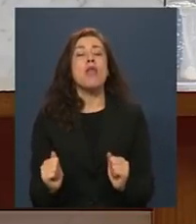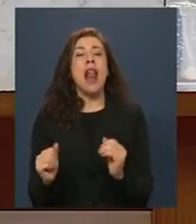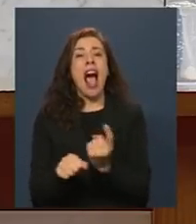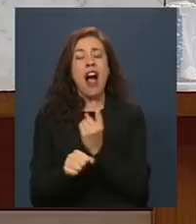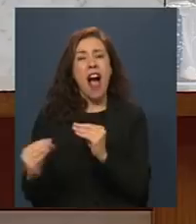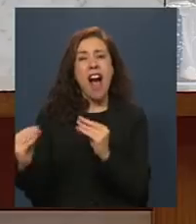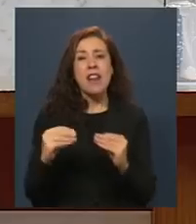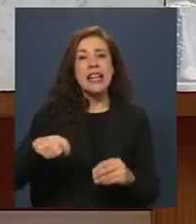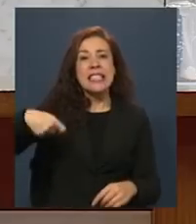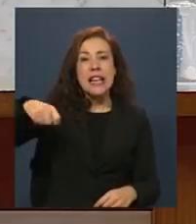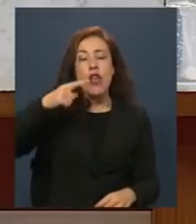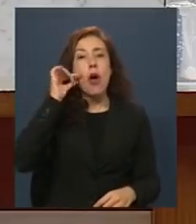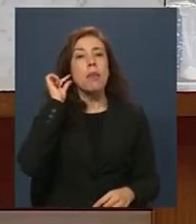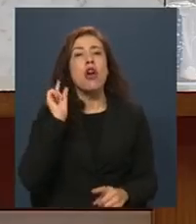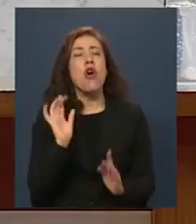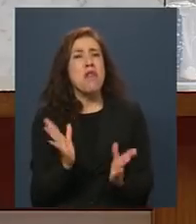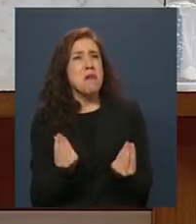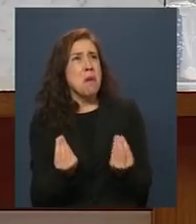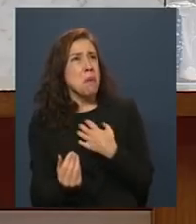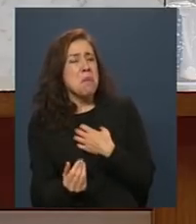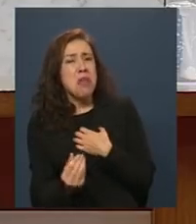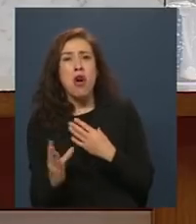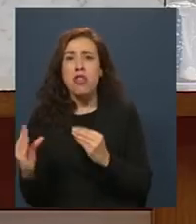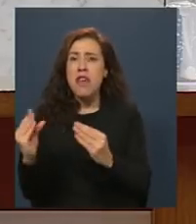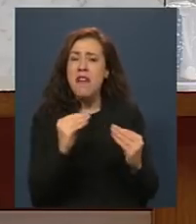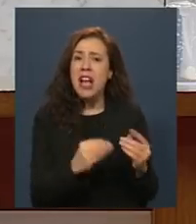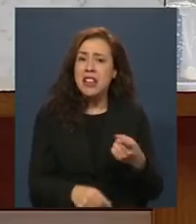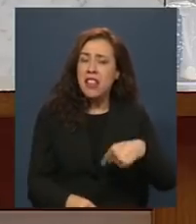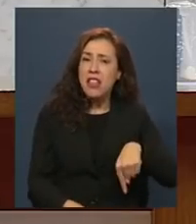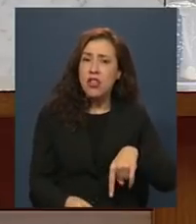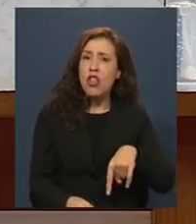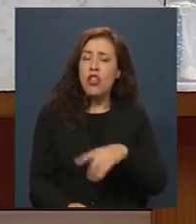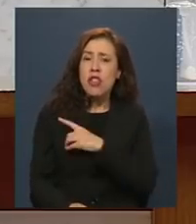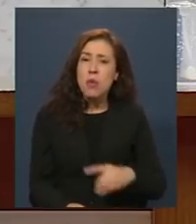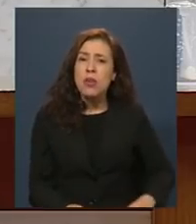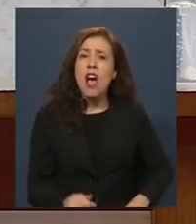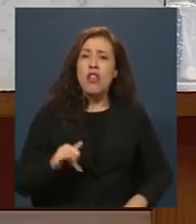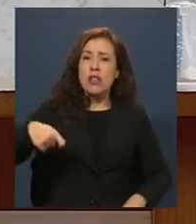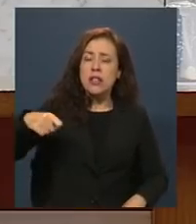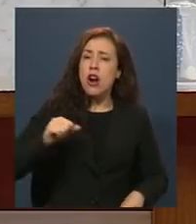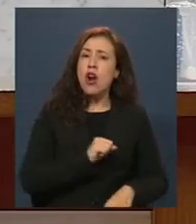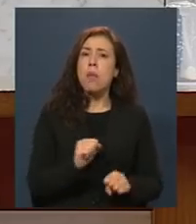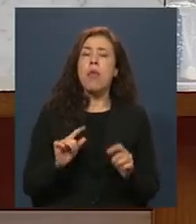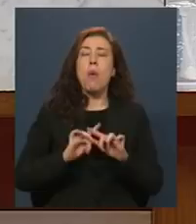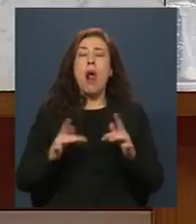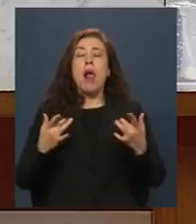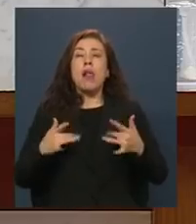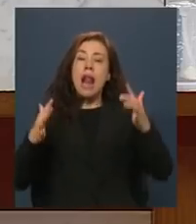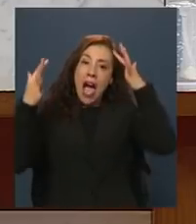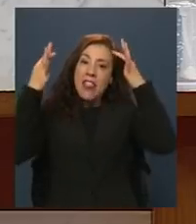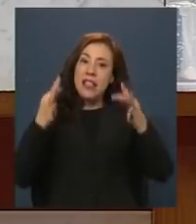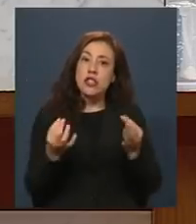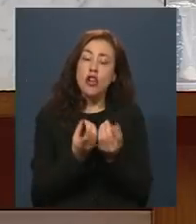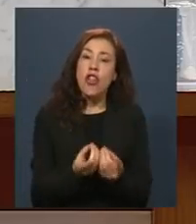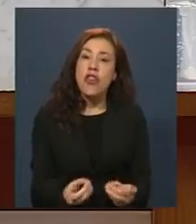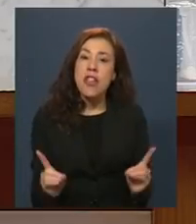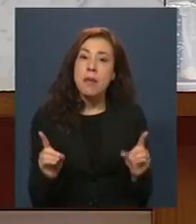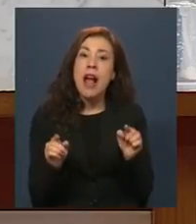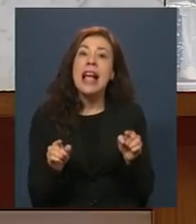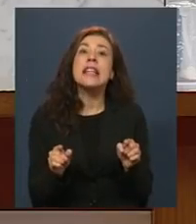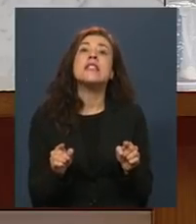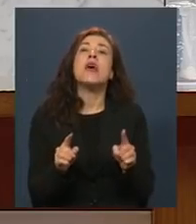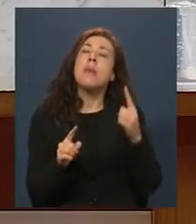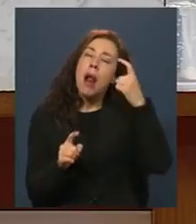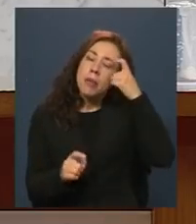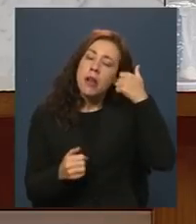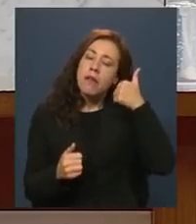senadores. No debemos temer al debate parlamentario. No podemos eludir la deliberación democrática, que es camino de la